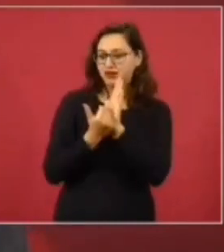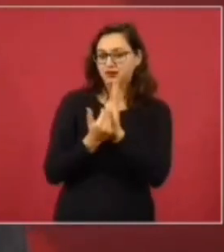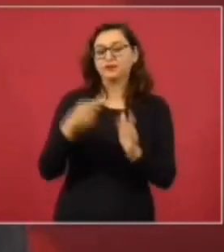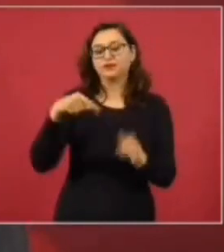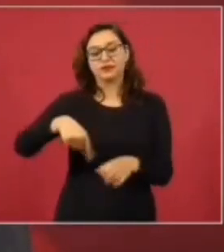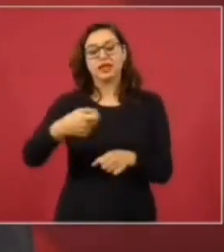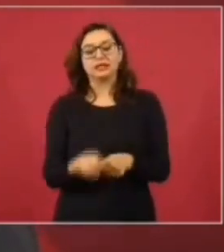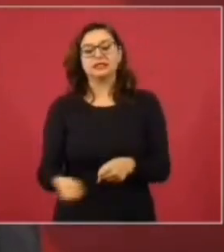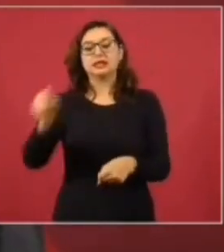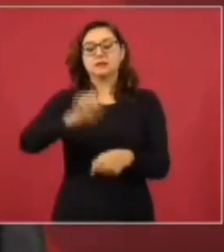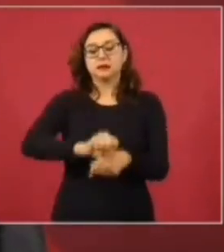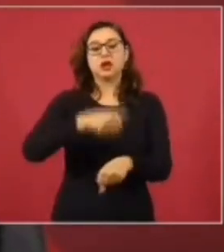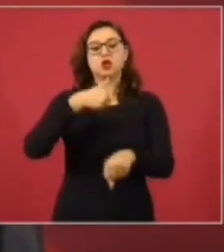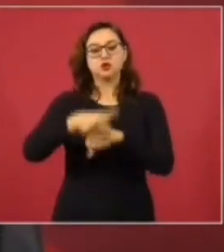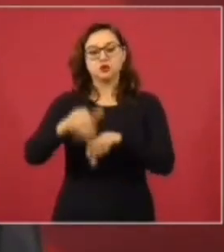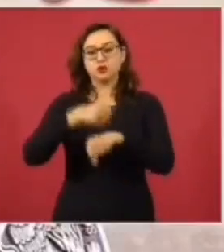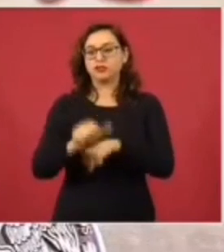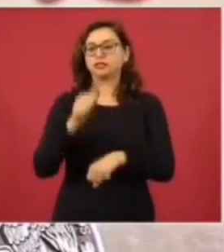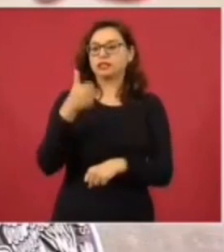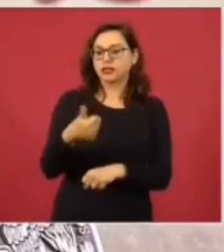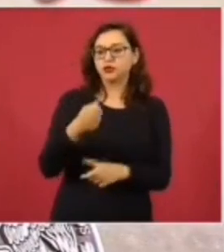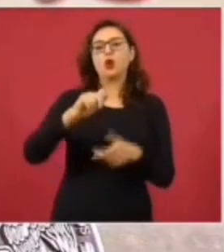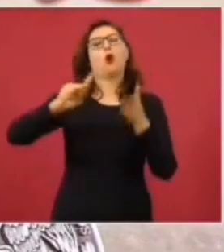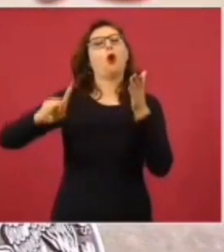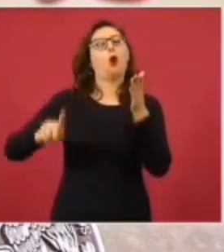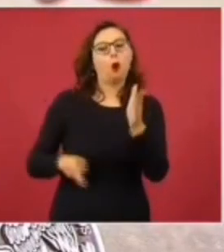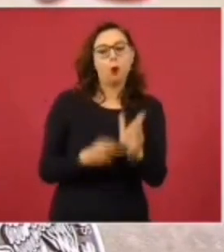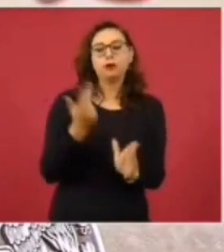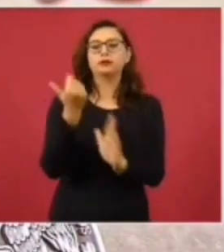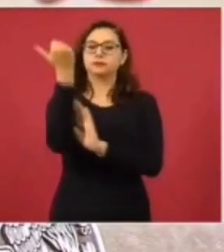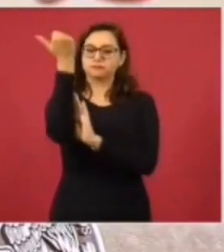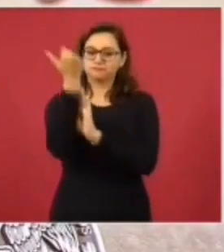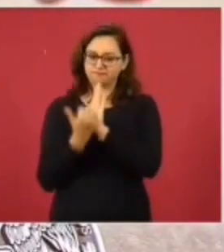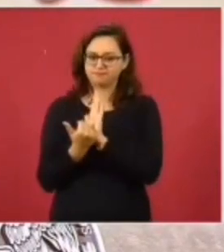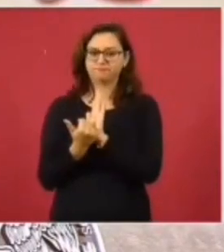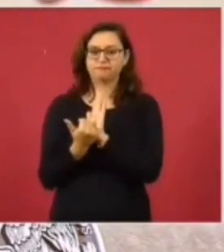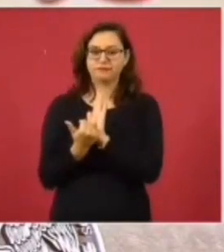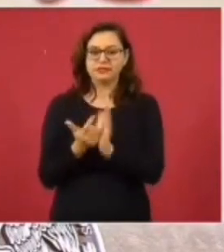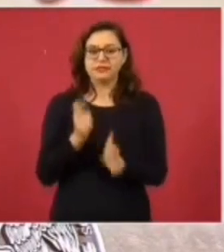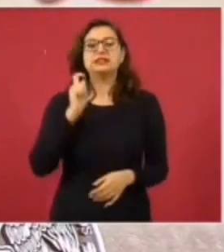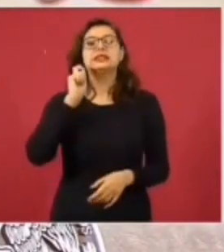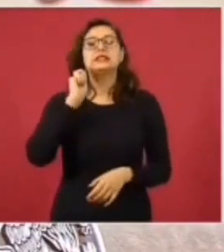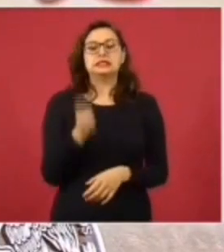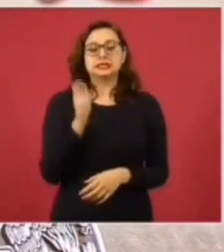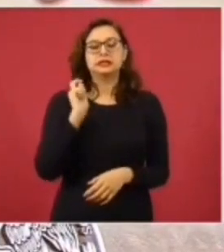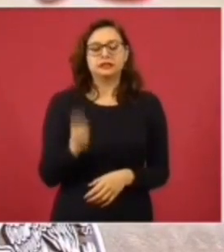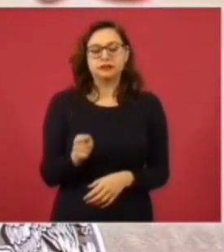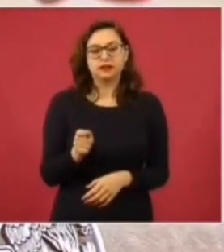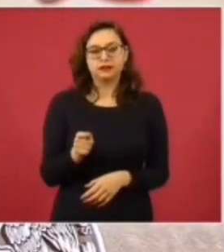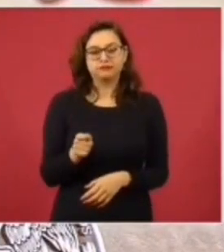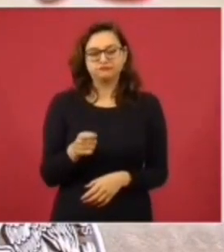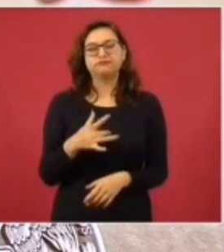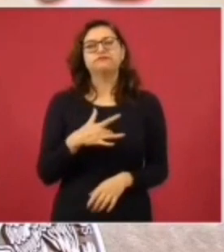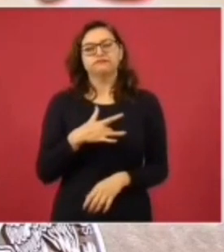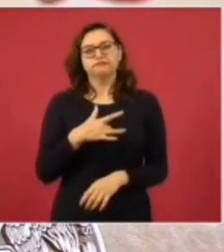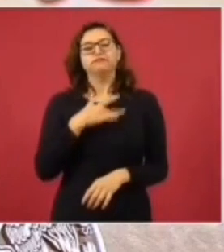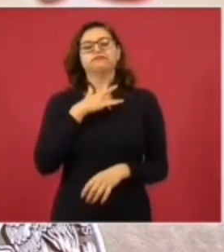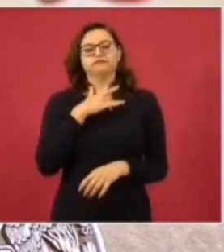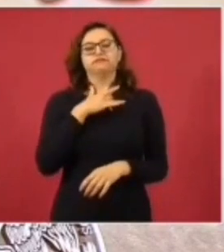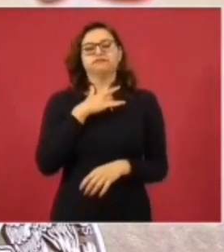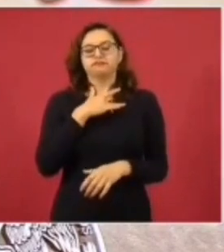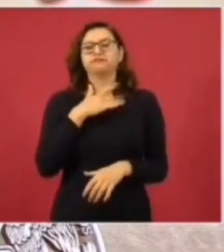López Obrador defendió al subsecretario de Salud, Hugo López-Gatell, expresando: "Todos somos Hugo". Esta afirmación la